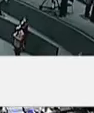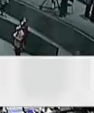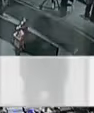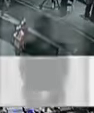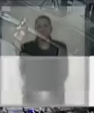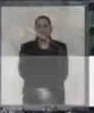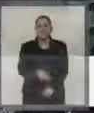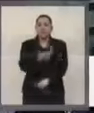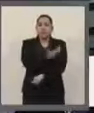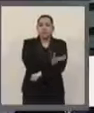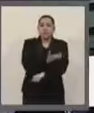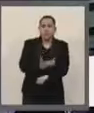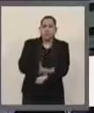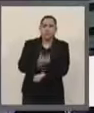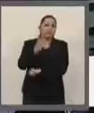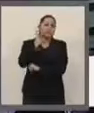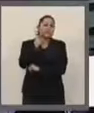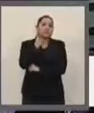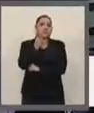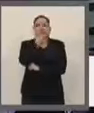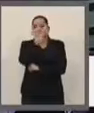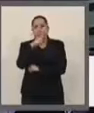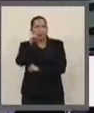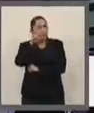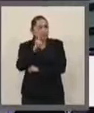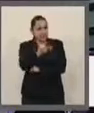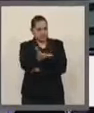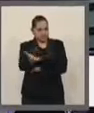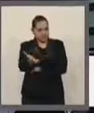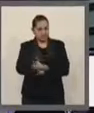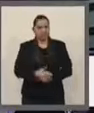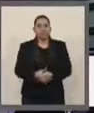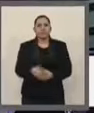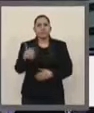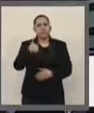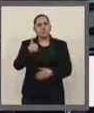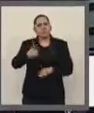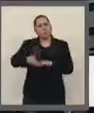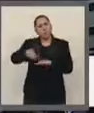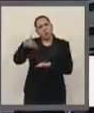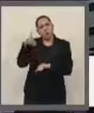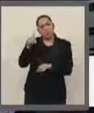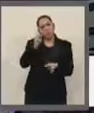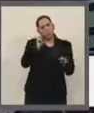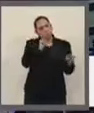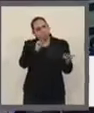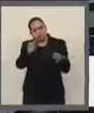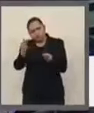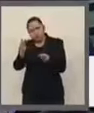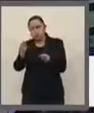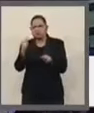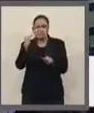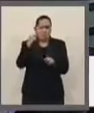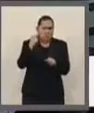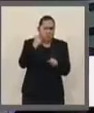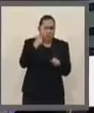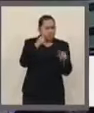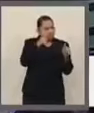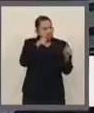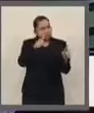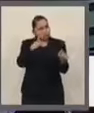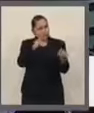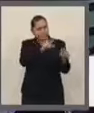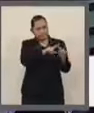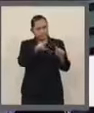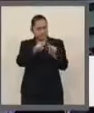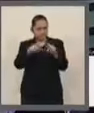Compañeros diputados, compañeras diputadas, he oído con mucho interés las intervenciones que me